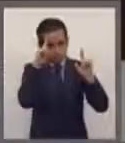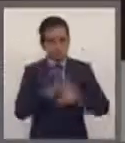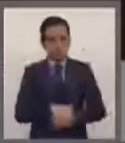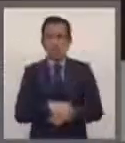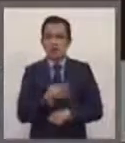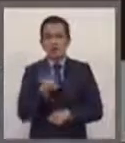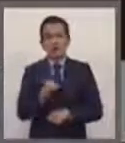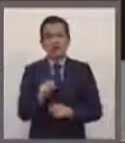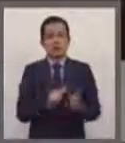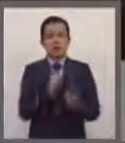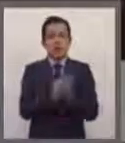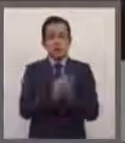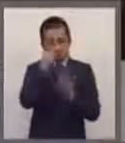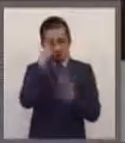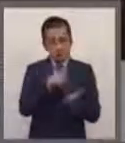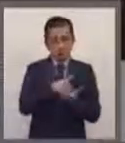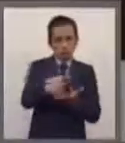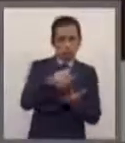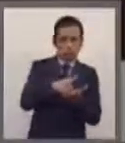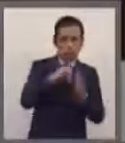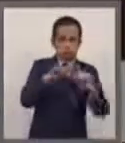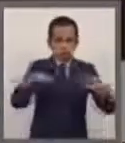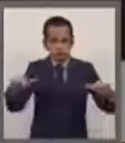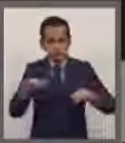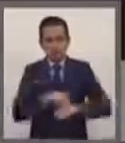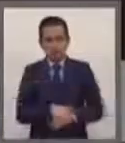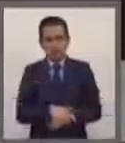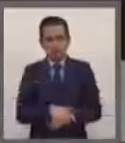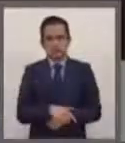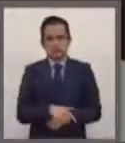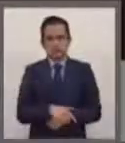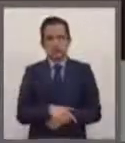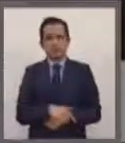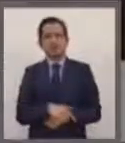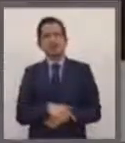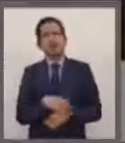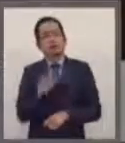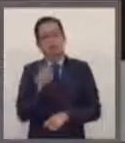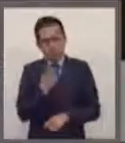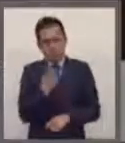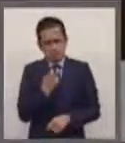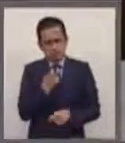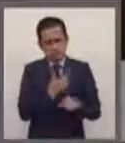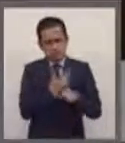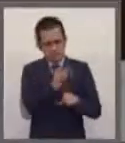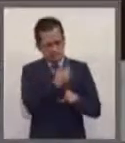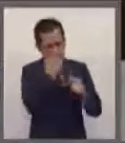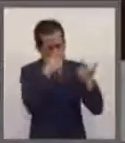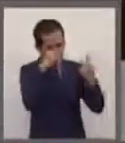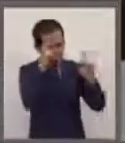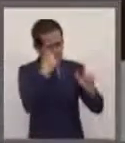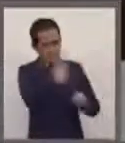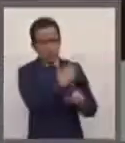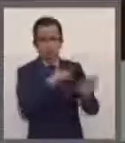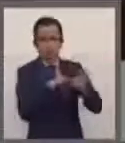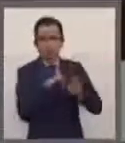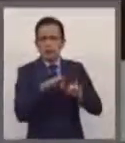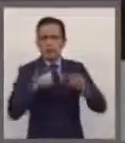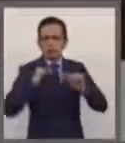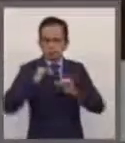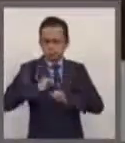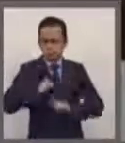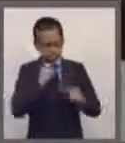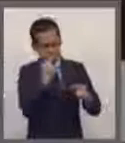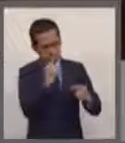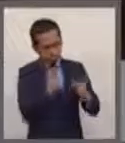de vertimiento en las zonas marinas mexicanas. Dentro de las atribuciones que tiene la Secretaría de Marina